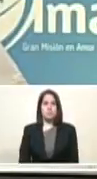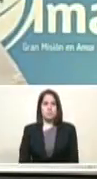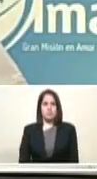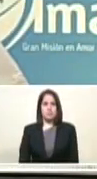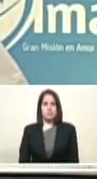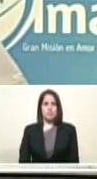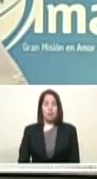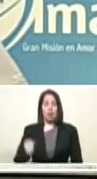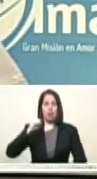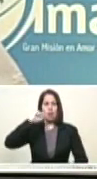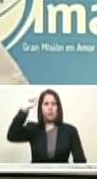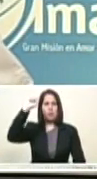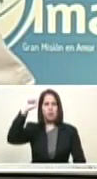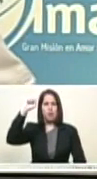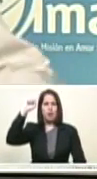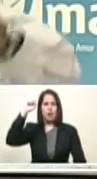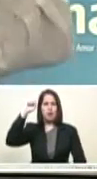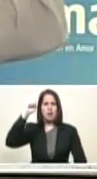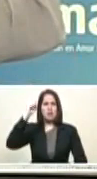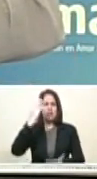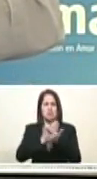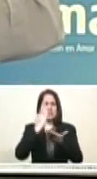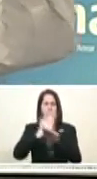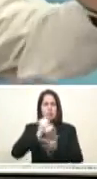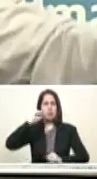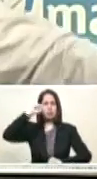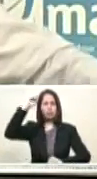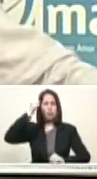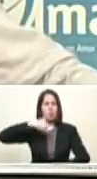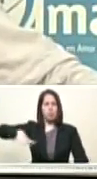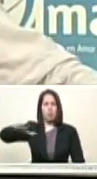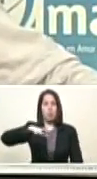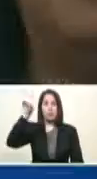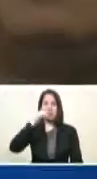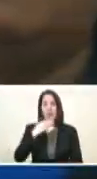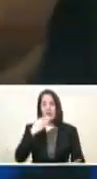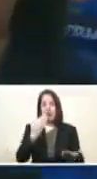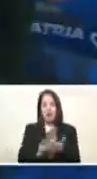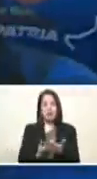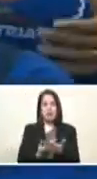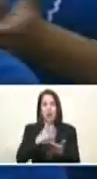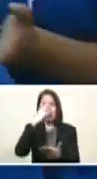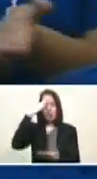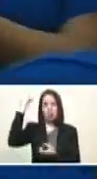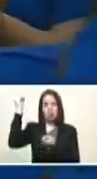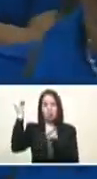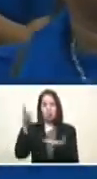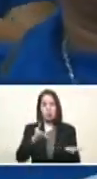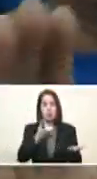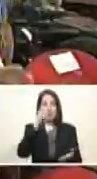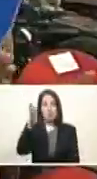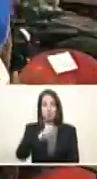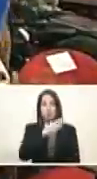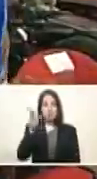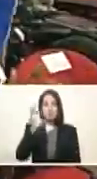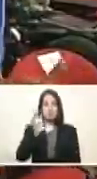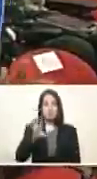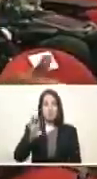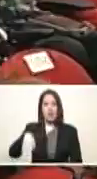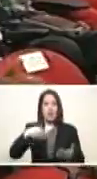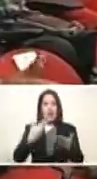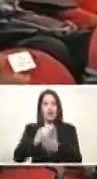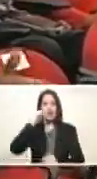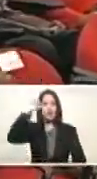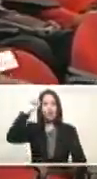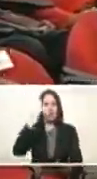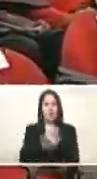Y que viva la victoria del pueblo venezolano. Gracias, Venezuela. Dios bendiga nuestra patria. Hasta la victoria